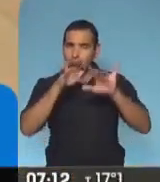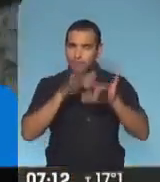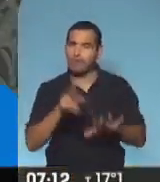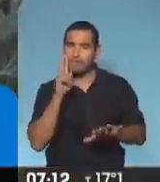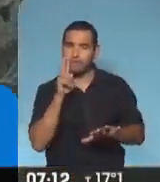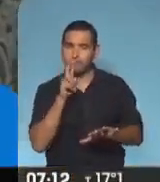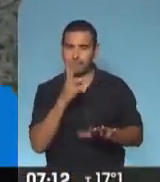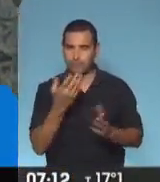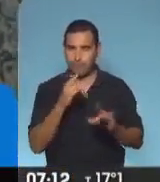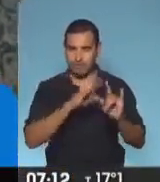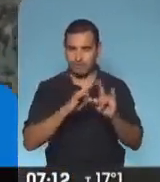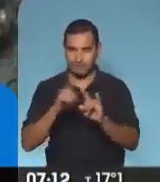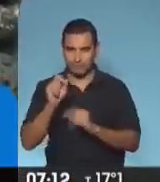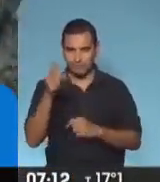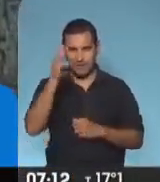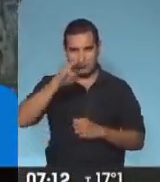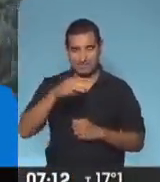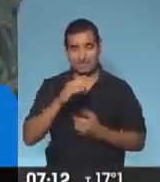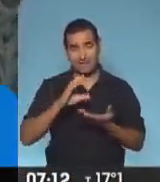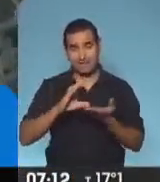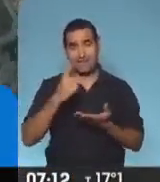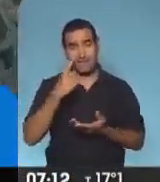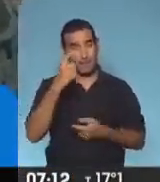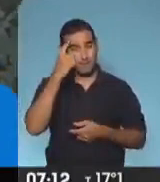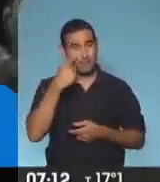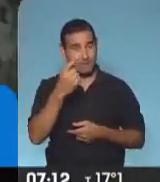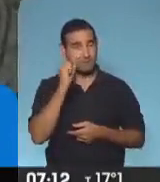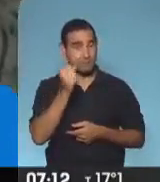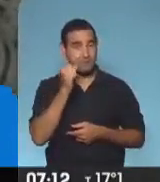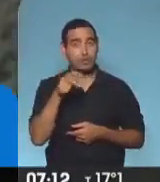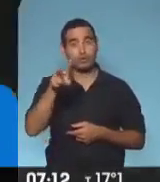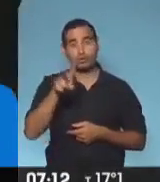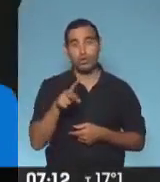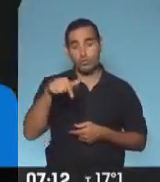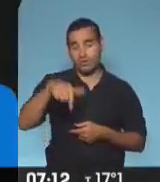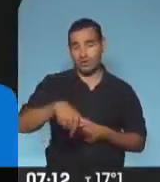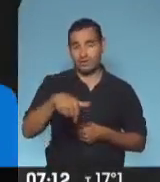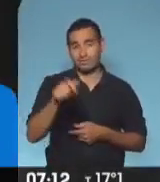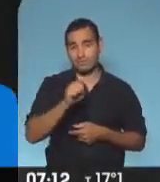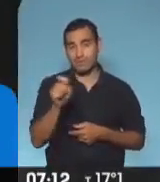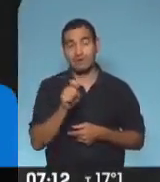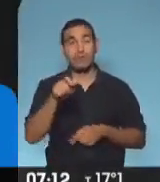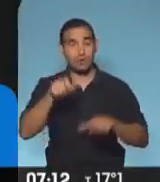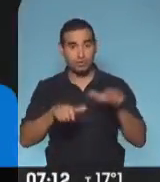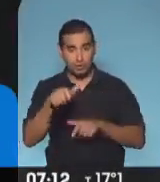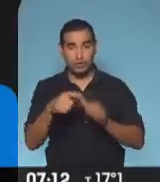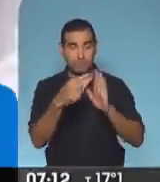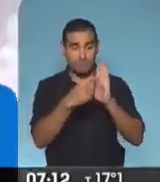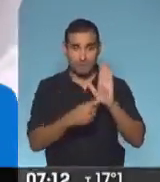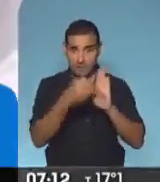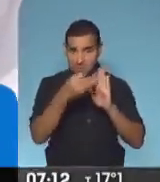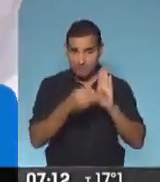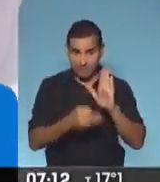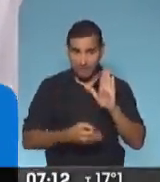esta prestación extraordinaria de 10.000 pesos que se cobrará en el curso de este mes. Quienes hayan cumplido con los